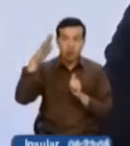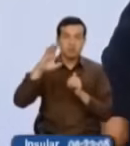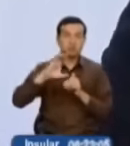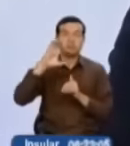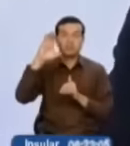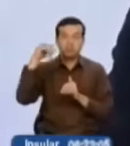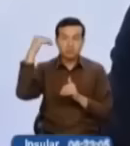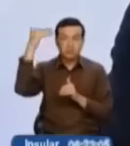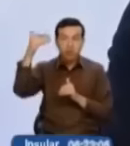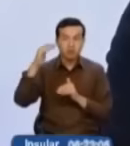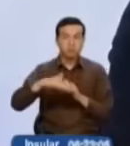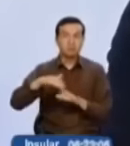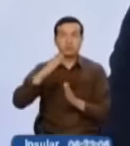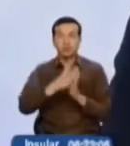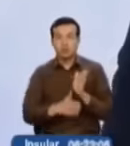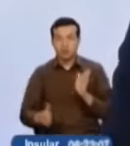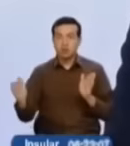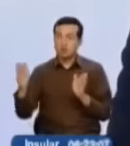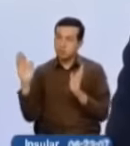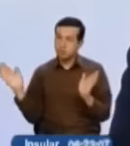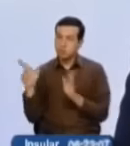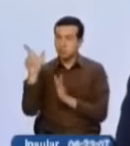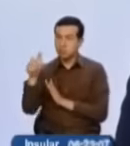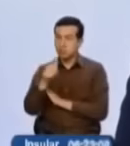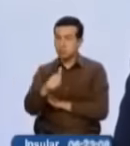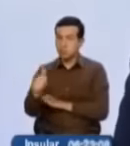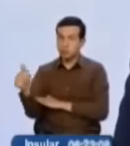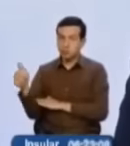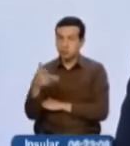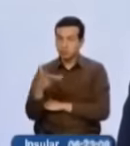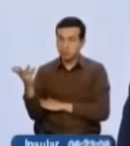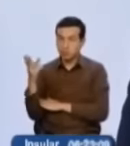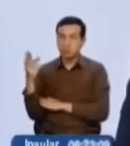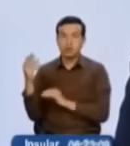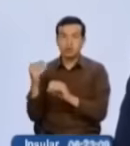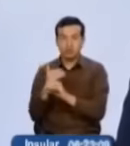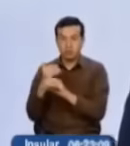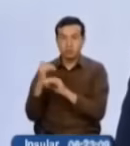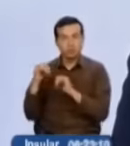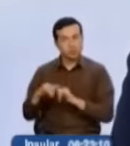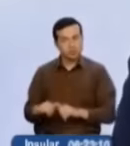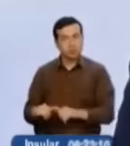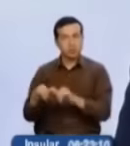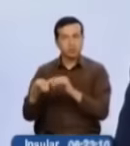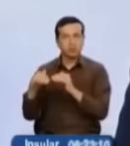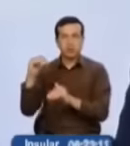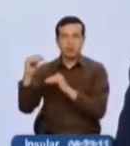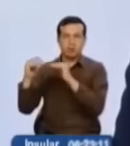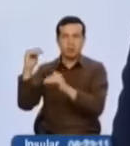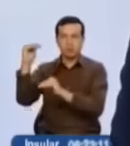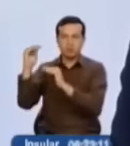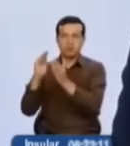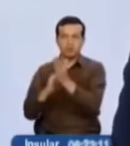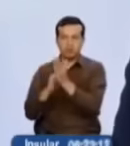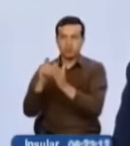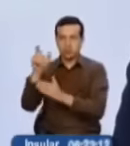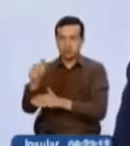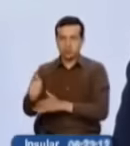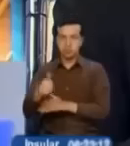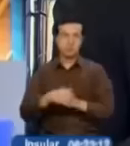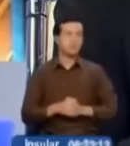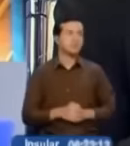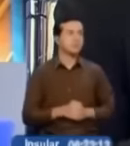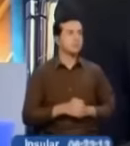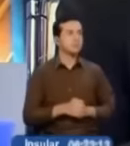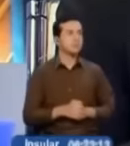plazo. Entonces hay motivaciones que le permiten, dentro de la metodología, avanzar al socio cliente. Ahora, aquí juega